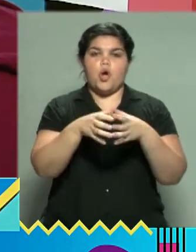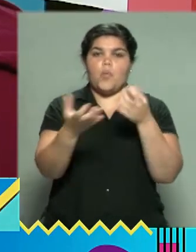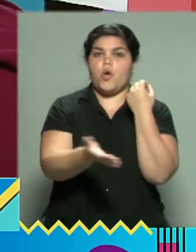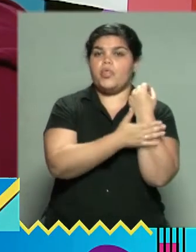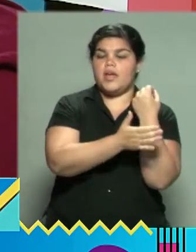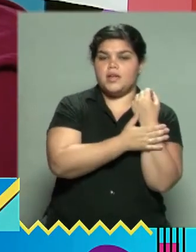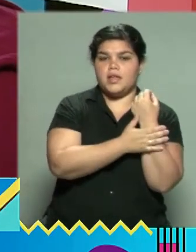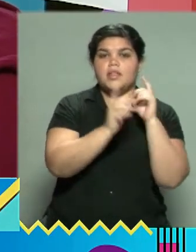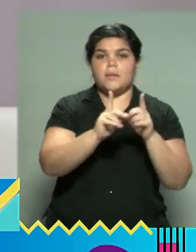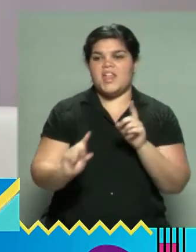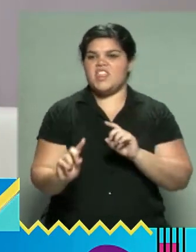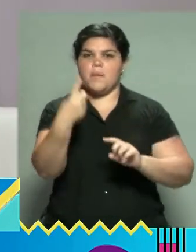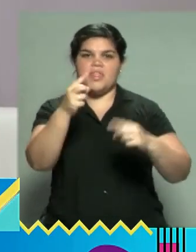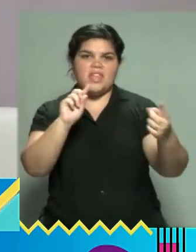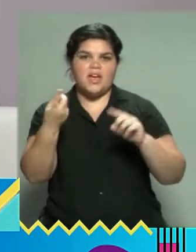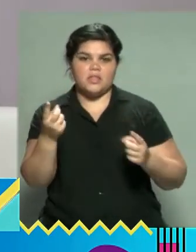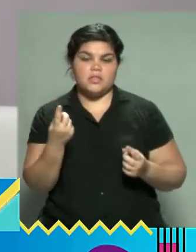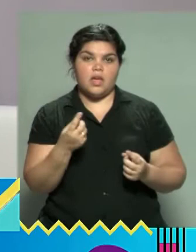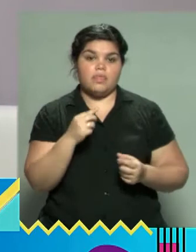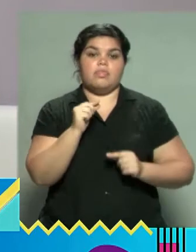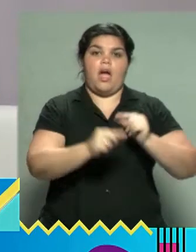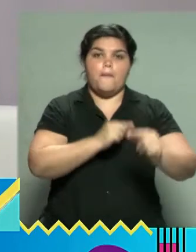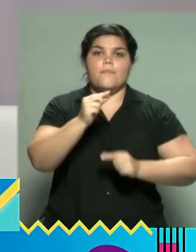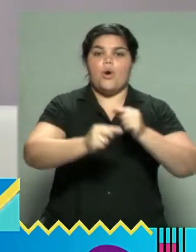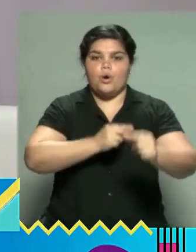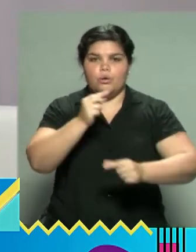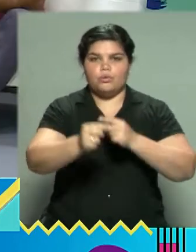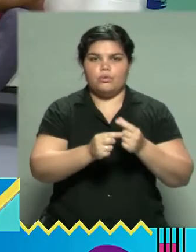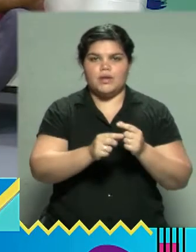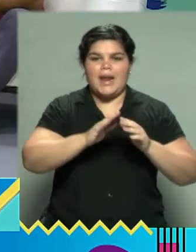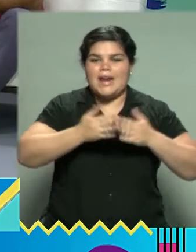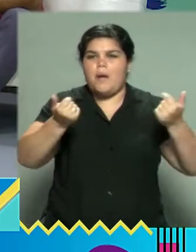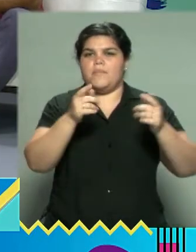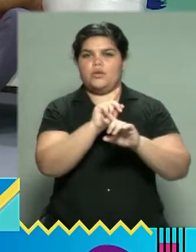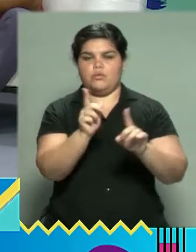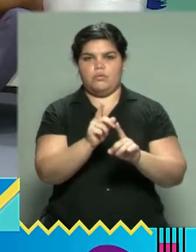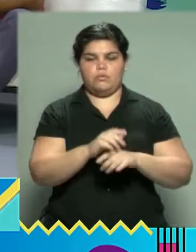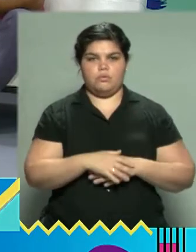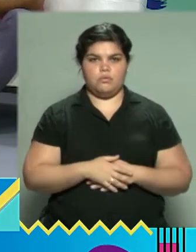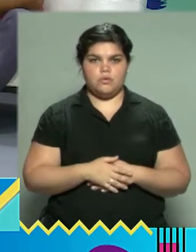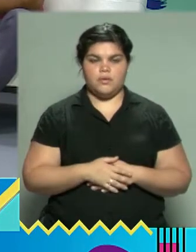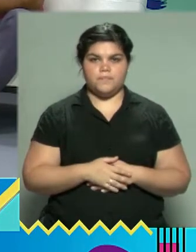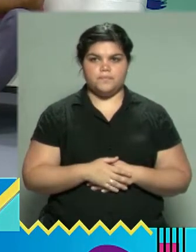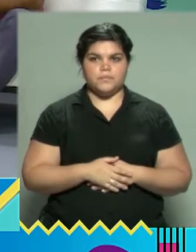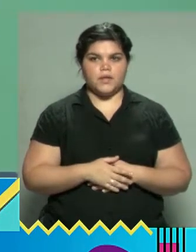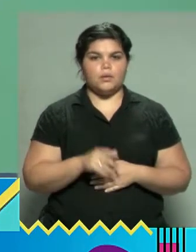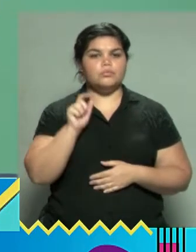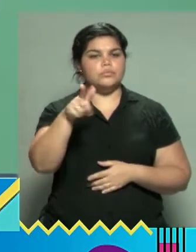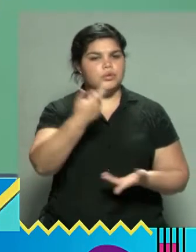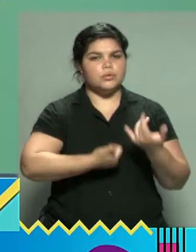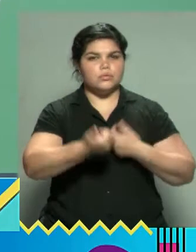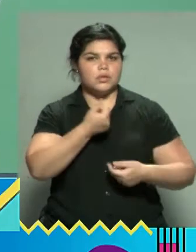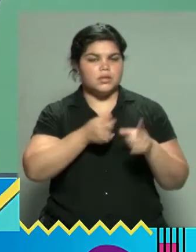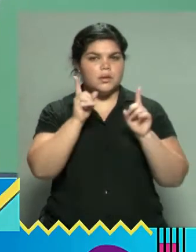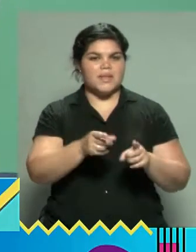organismos independientes. O sea, es un proceso, eso no va a suceder de un día para el otro. Y planteando este panorama, hace un ratito vos dijiste algo sobre